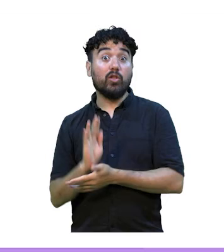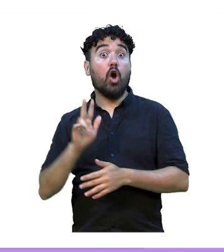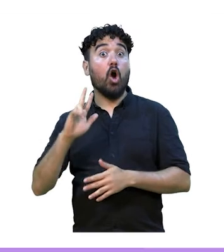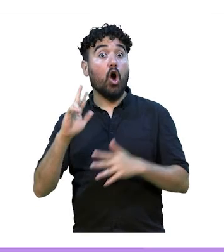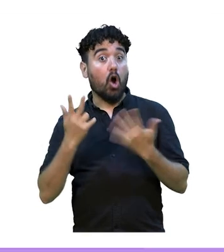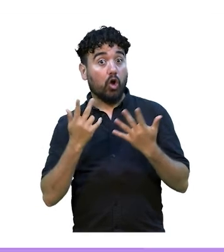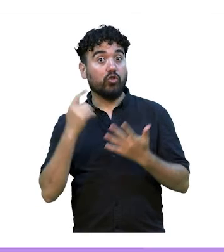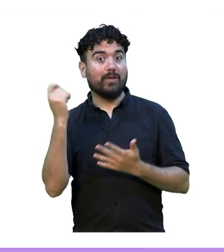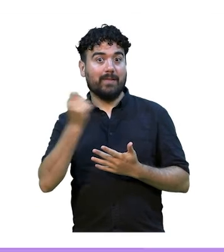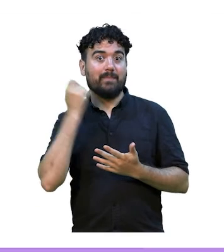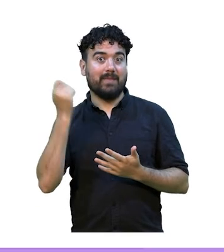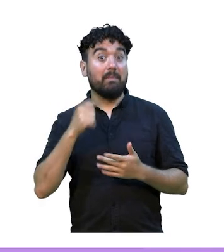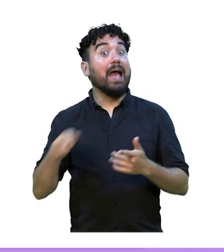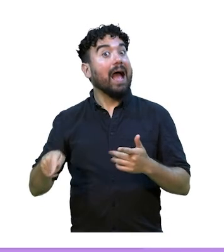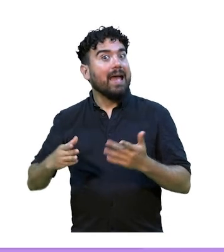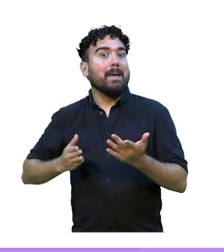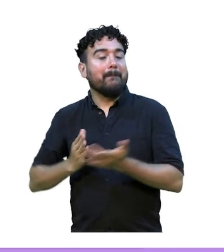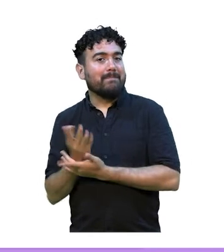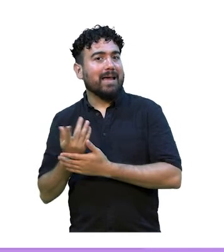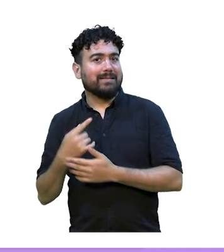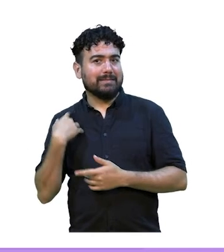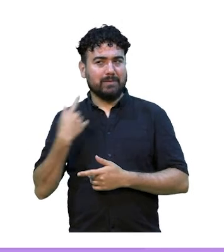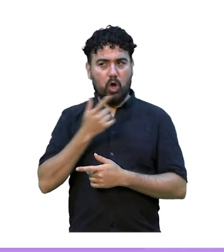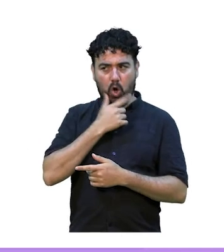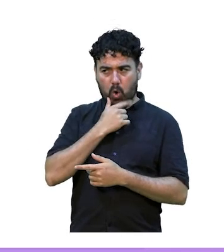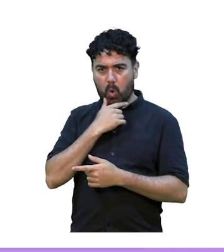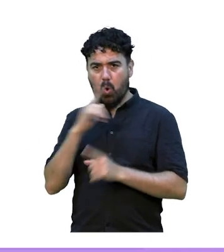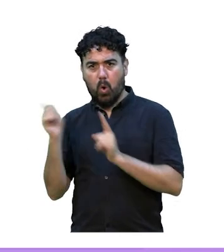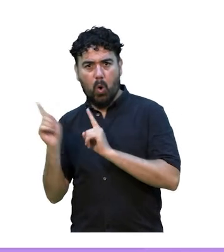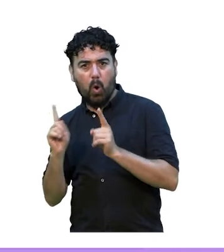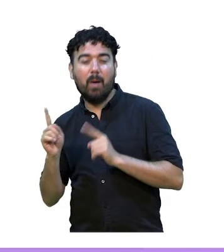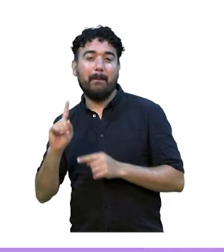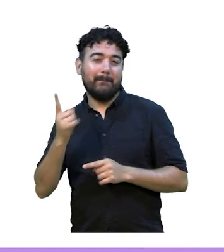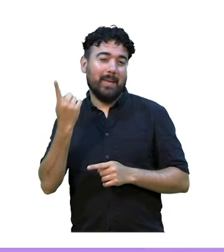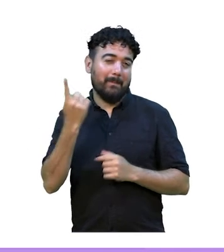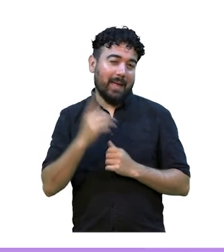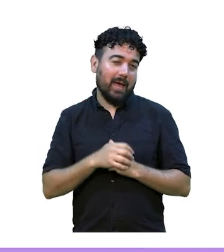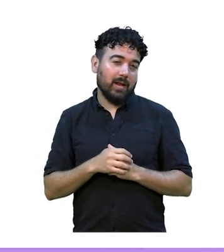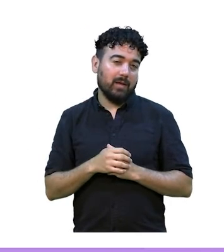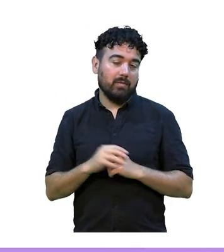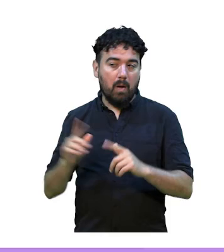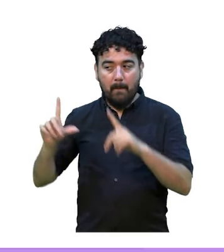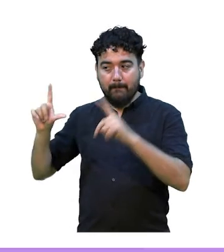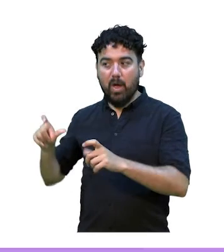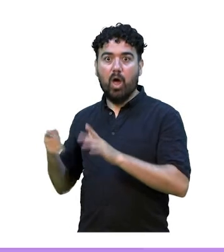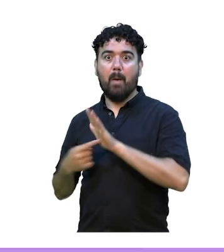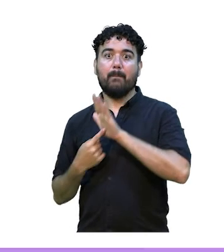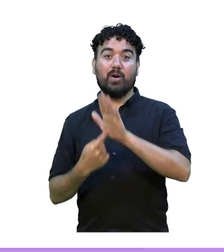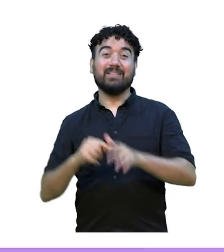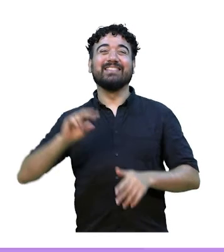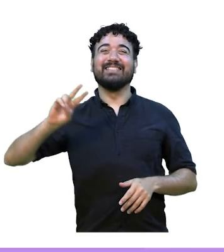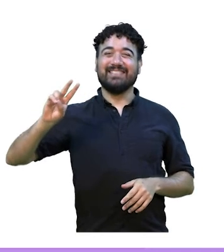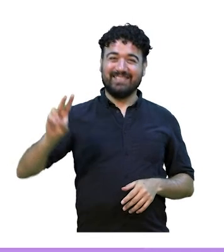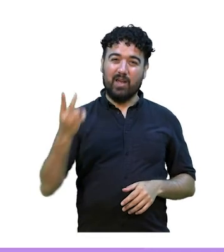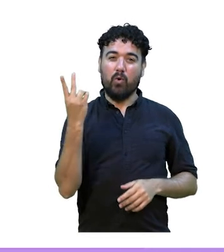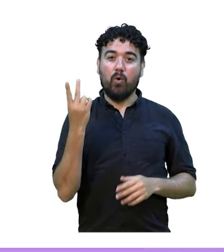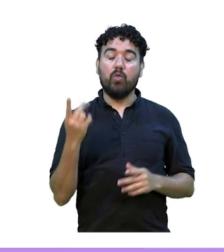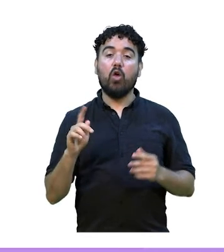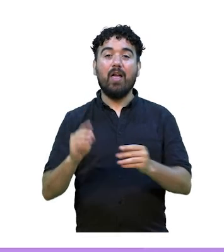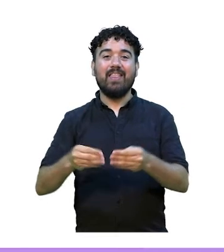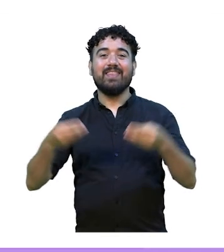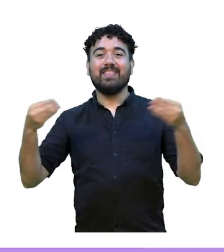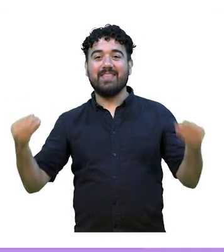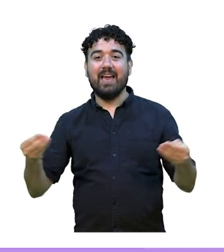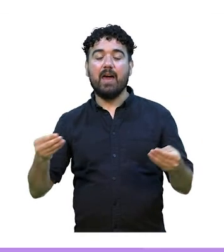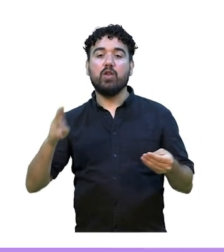semilla. Eso ocurrió el 8. Esa fue el inicio de la polémica. El inicio de la polémica, ¿no es cierto? La primera parte del montaje. Segunda parte del montaje,